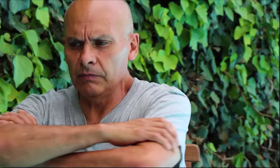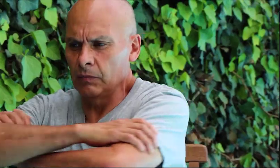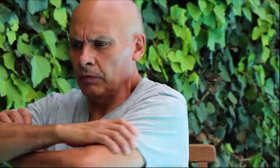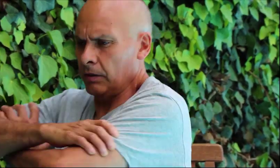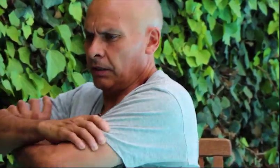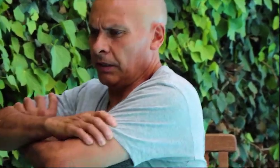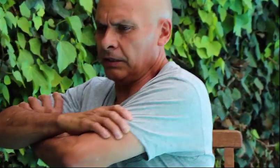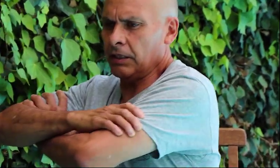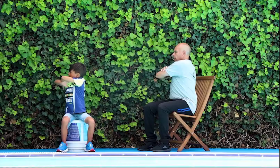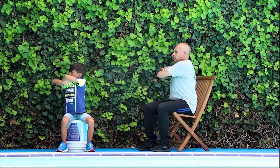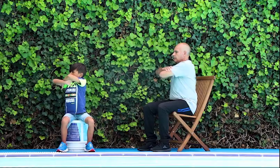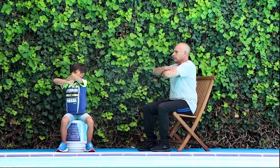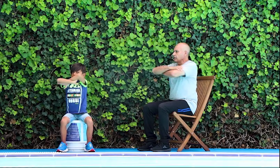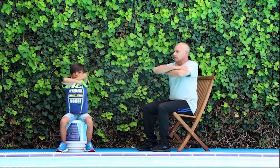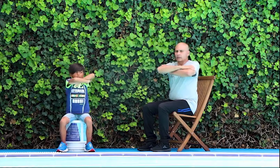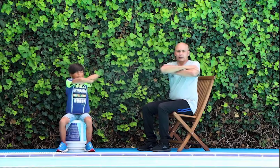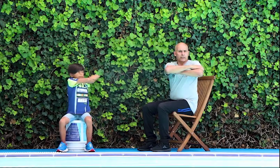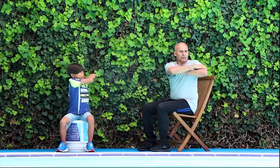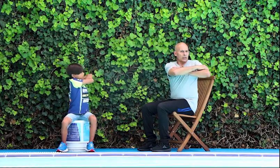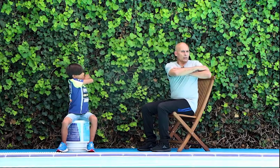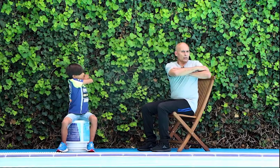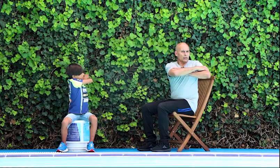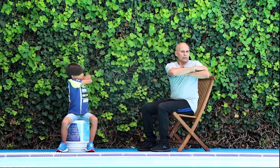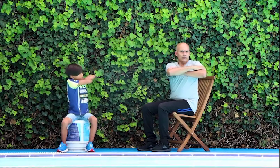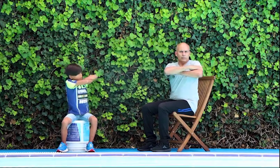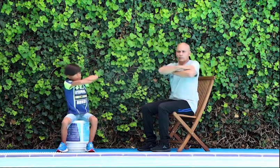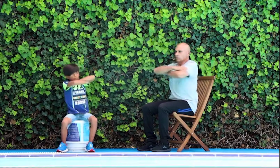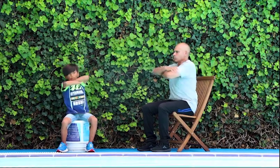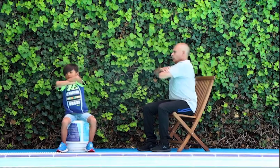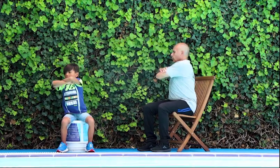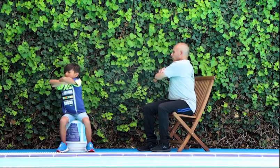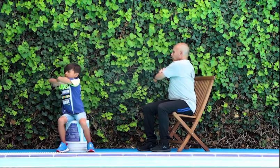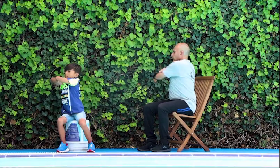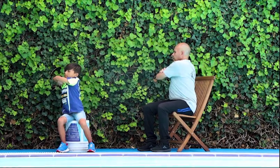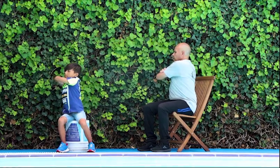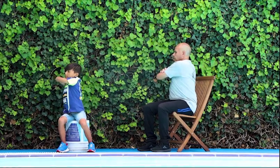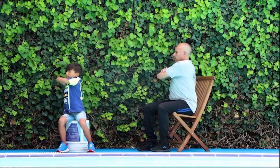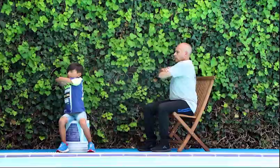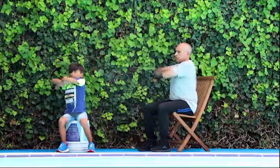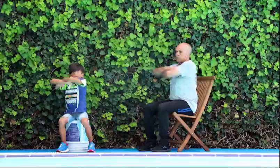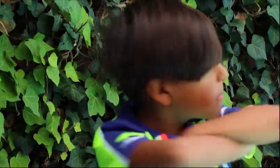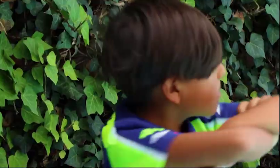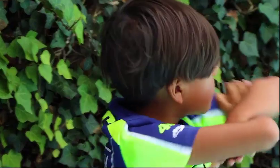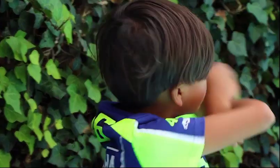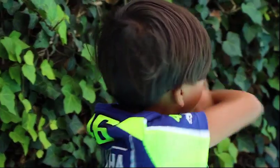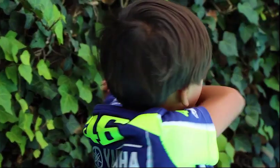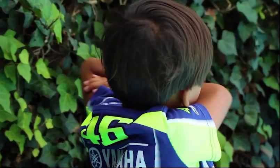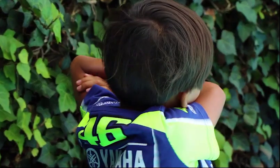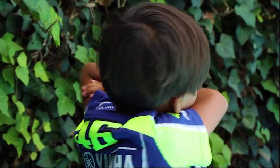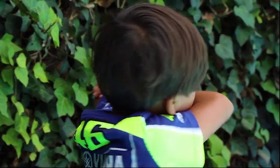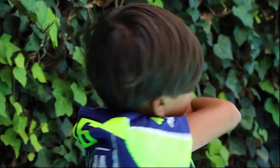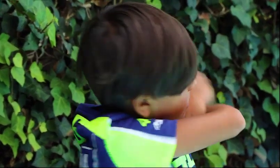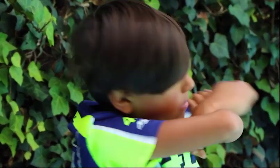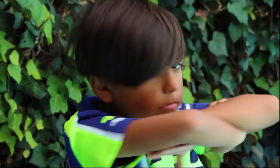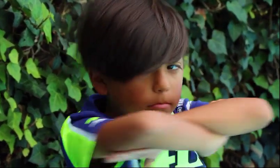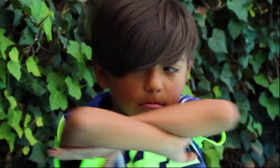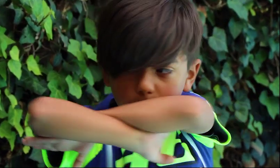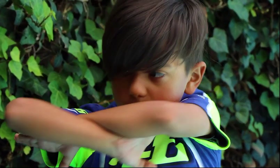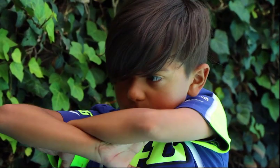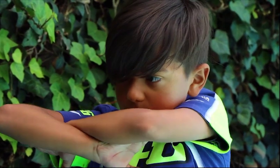Izquierda, derecha. Hacemos la torsión. Un poco más. Hacemos totalmente la torsión.